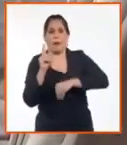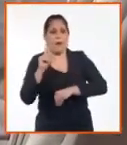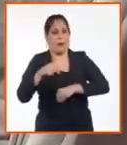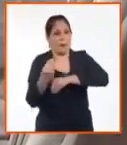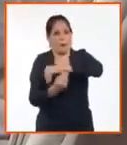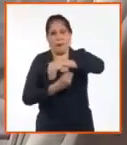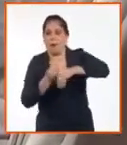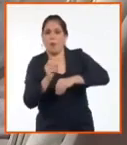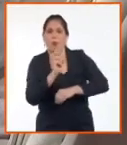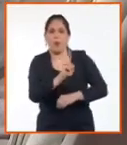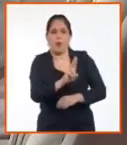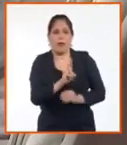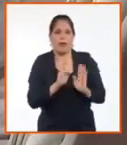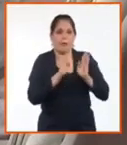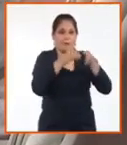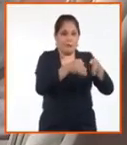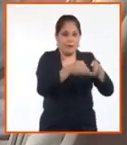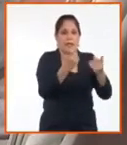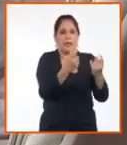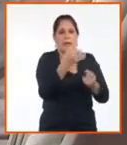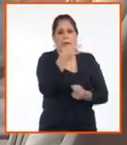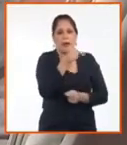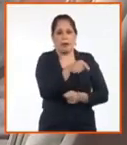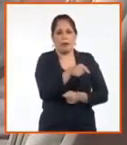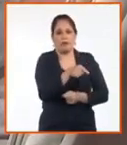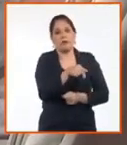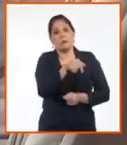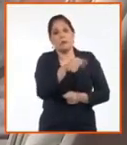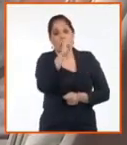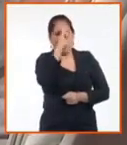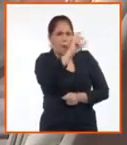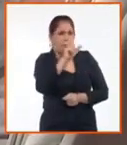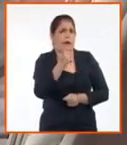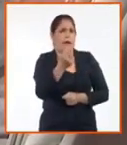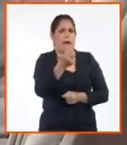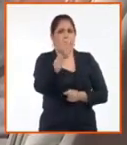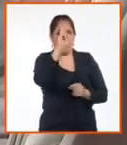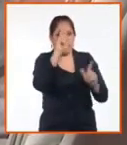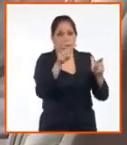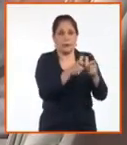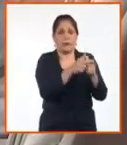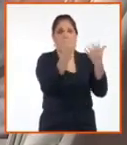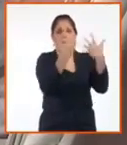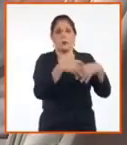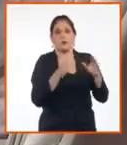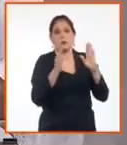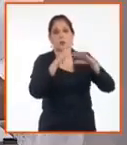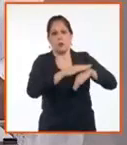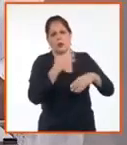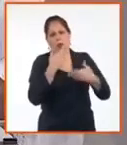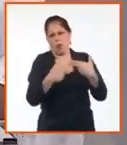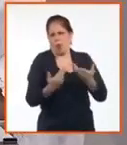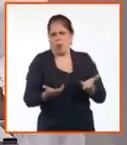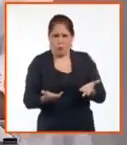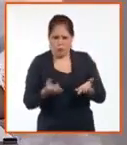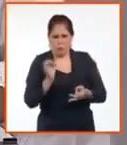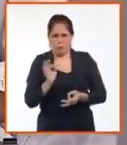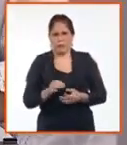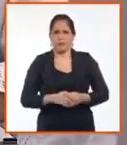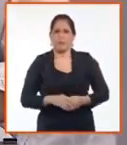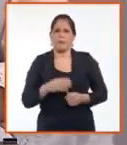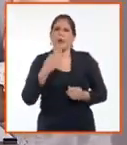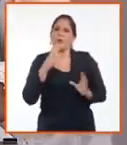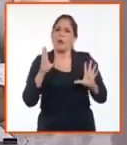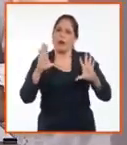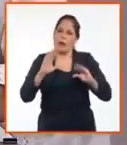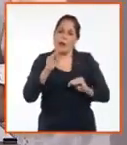una urgencia que necesita de un medicamento que en ese momento no se está no se está produciendo cómo hacerlo bueno en buenas